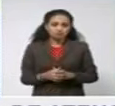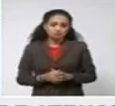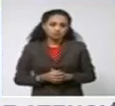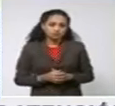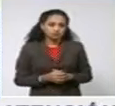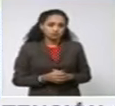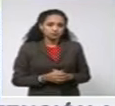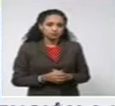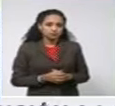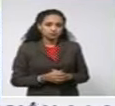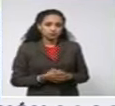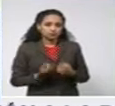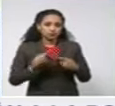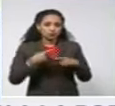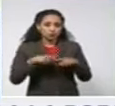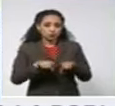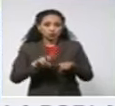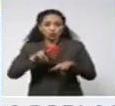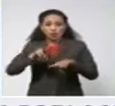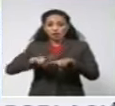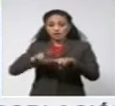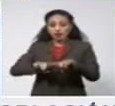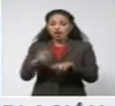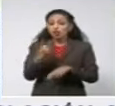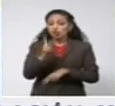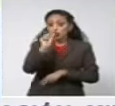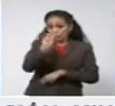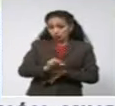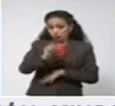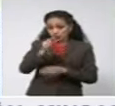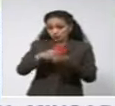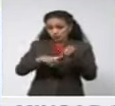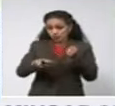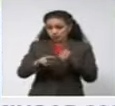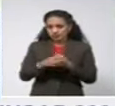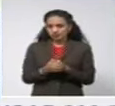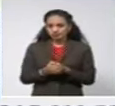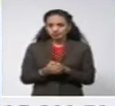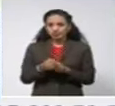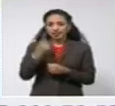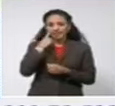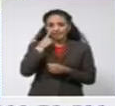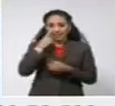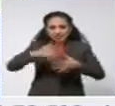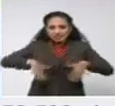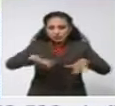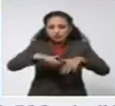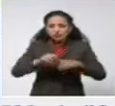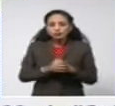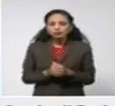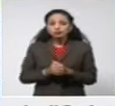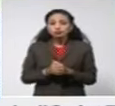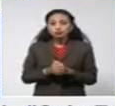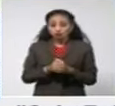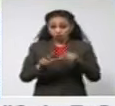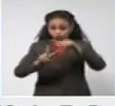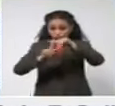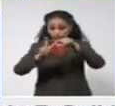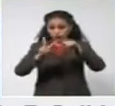La Habana son las dos provincias, y cuando veamos las tasas vamos a ver el comportamiento, son las dos provincias